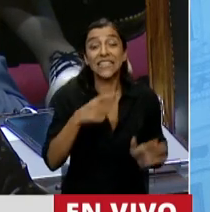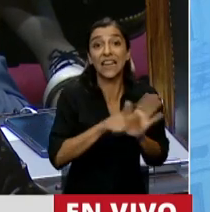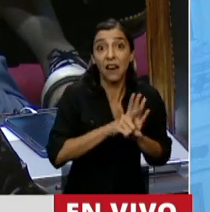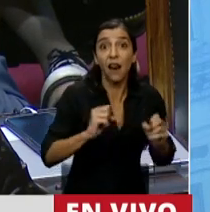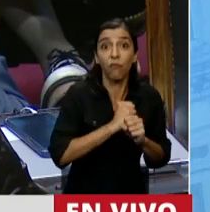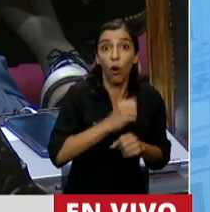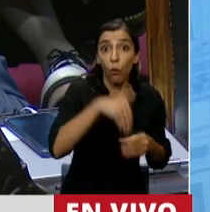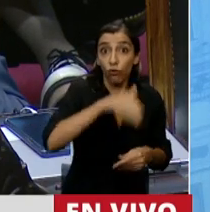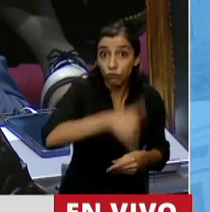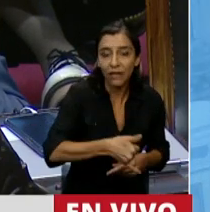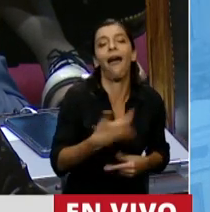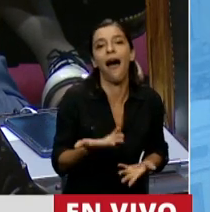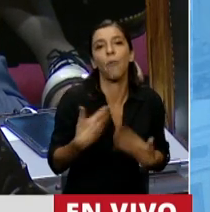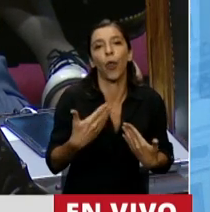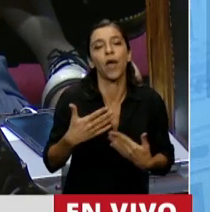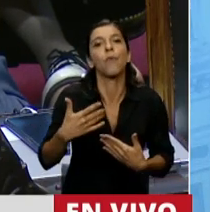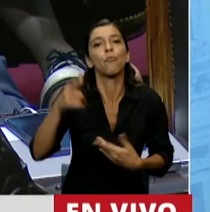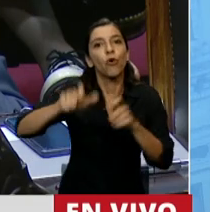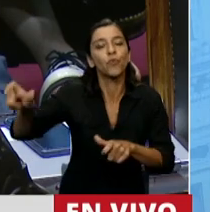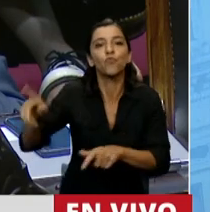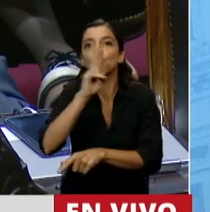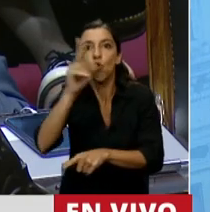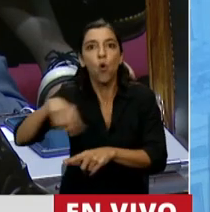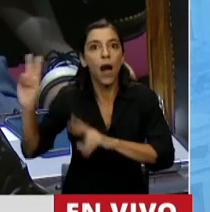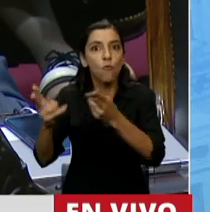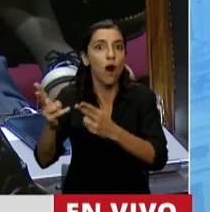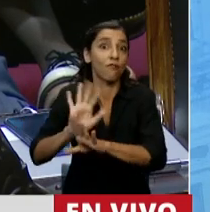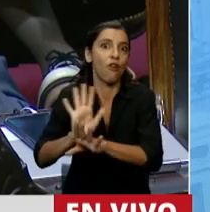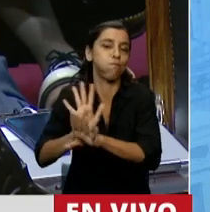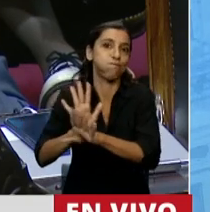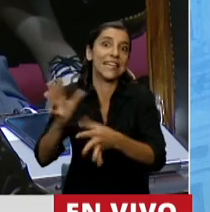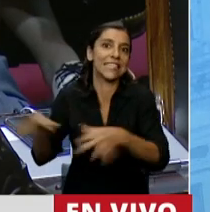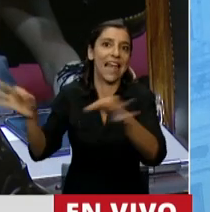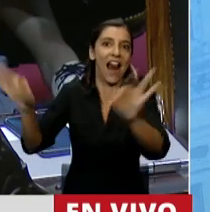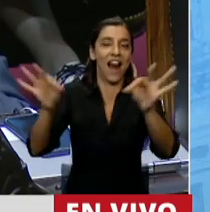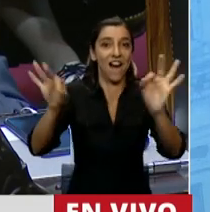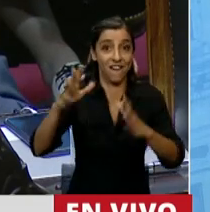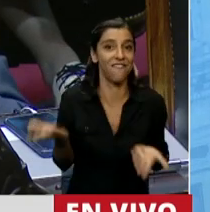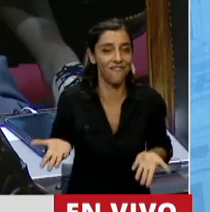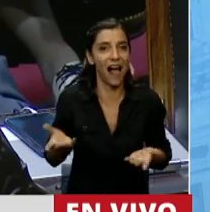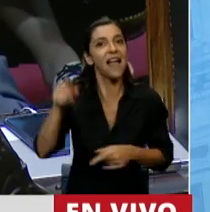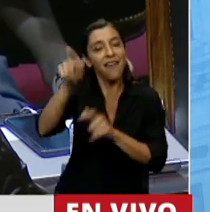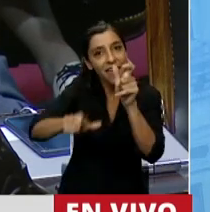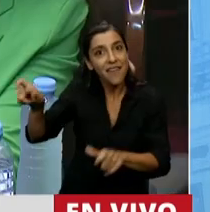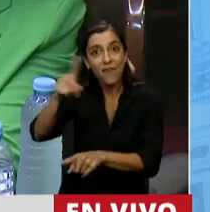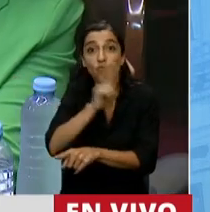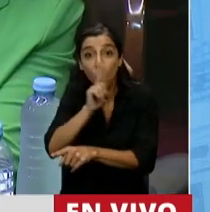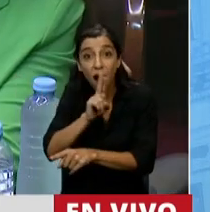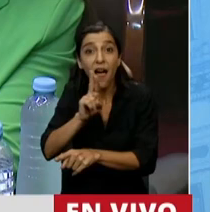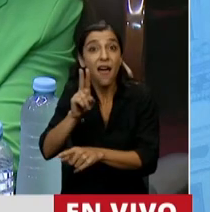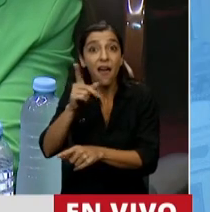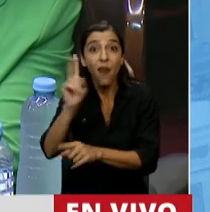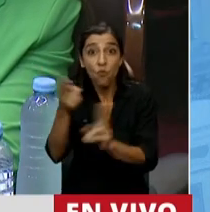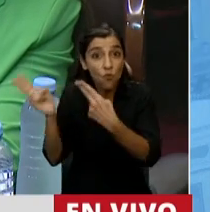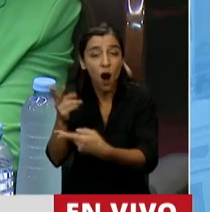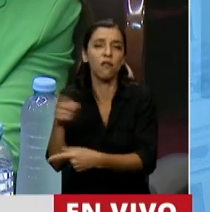evitando muchísimas muertes de mujeres en nuestro país. Muertes que, como decía recién la diputada propinante, son todas muertes evitables. Entonces no hace